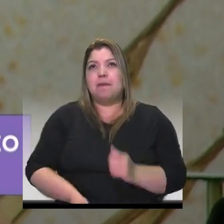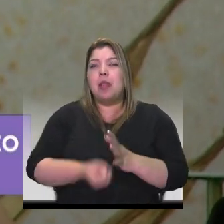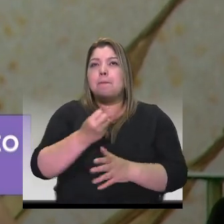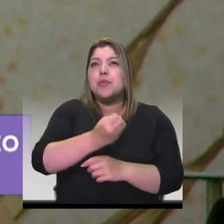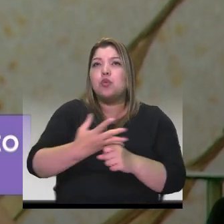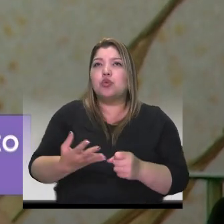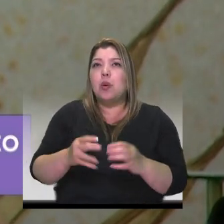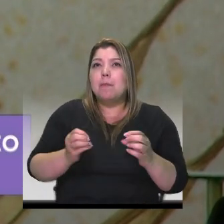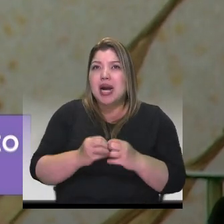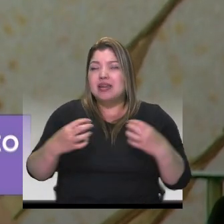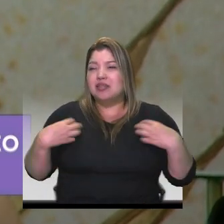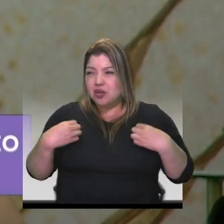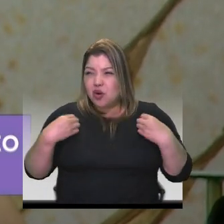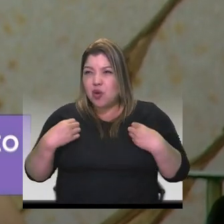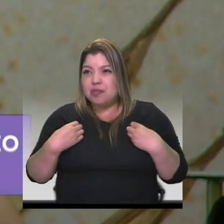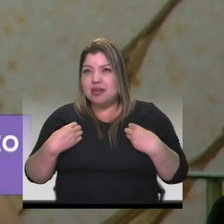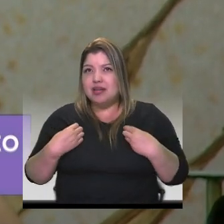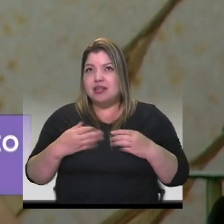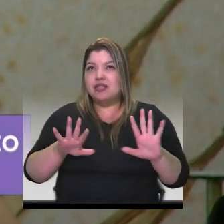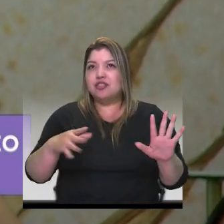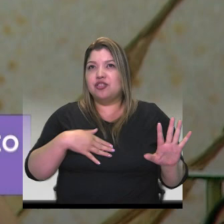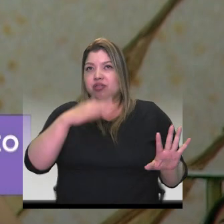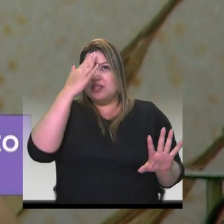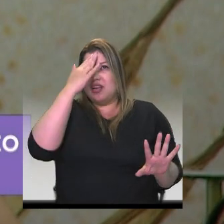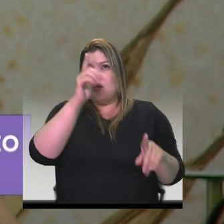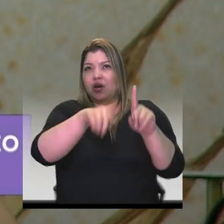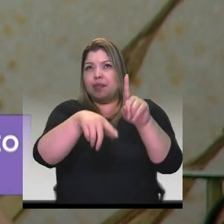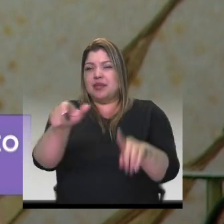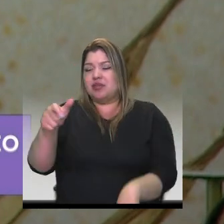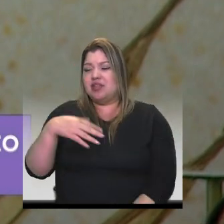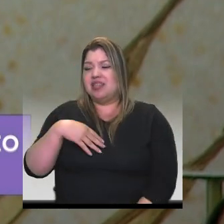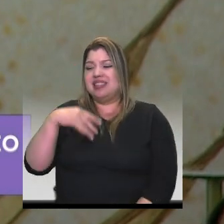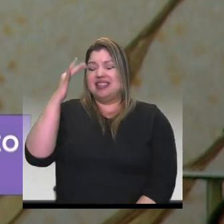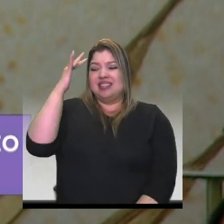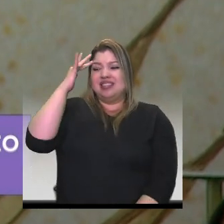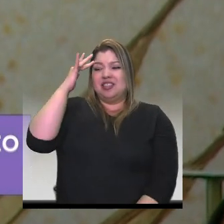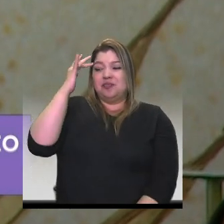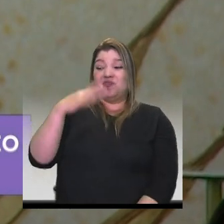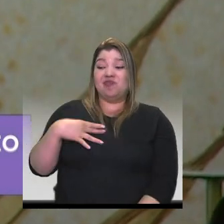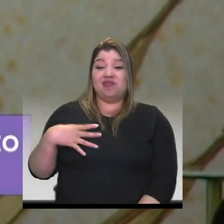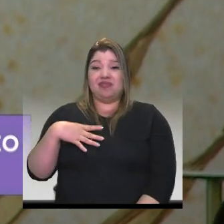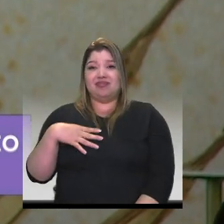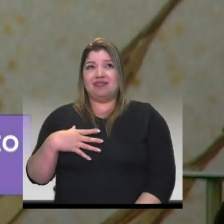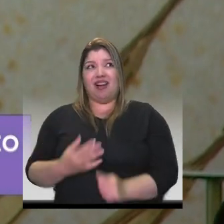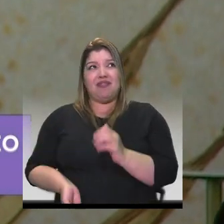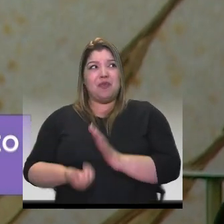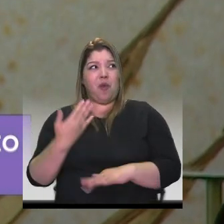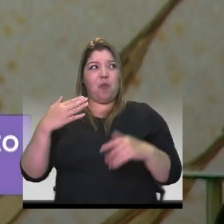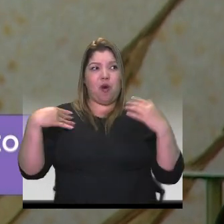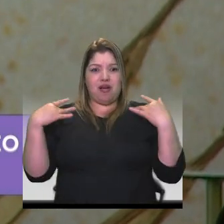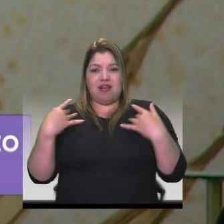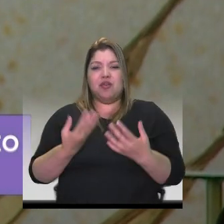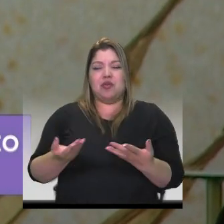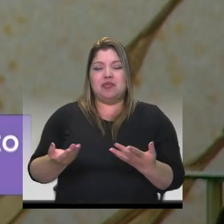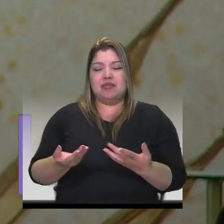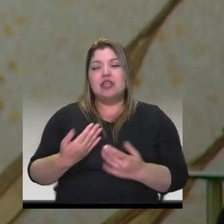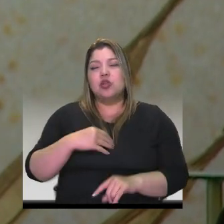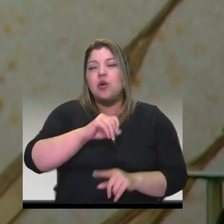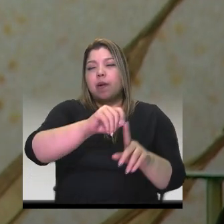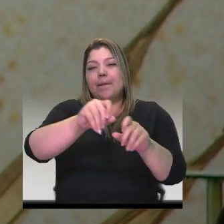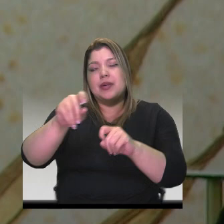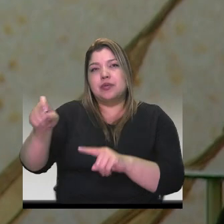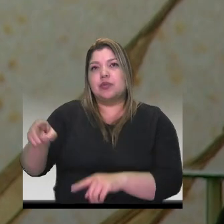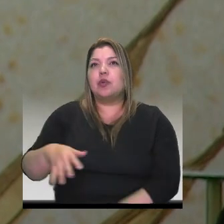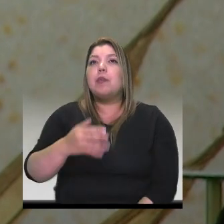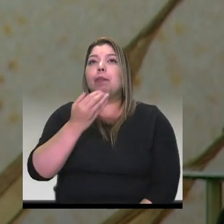sé que esto genera acidez, yo me hago mucho esa pregunta y les hago mucho la pregunta a los empresarios, si usted no